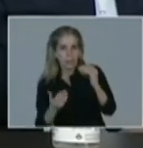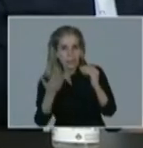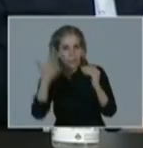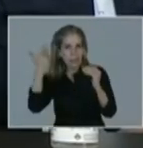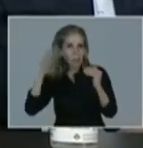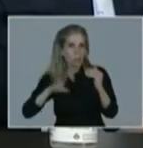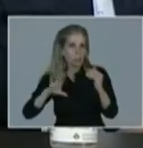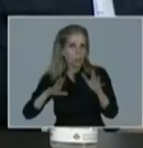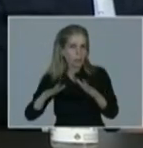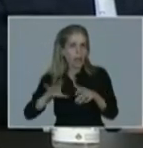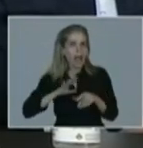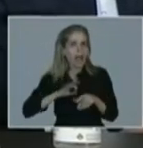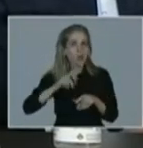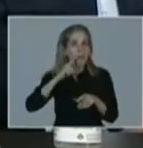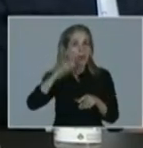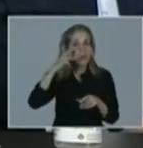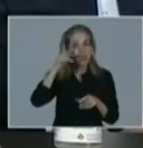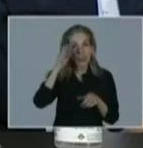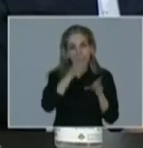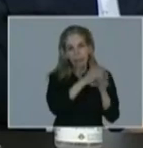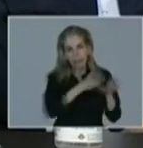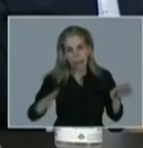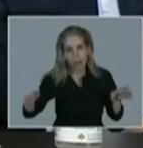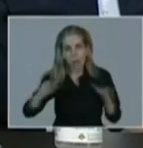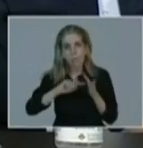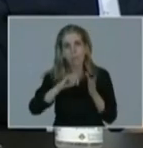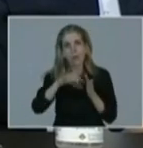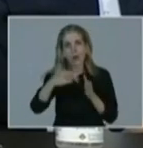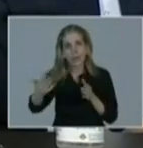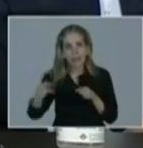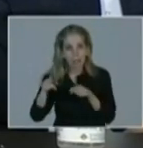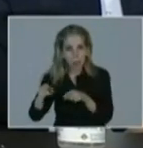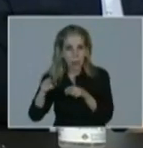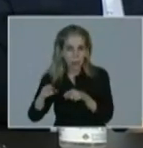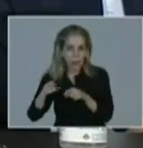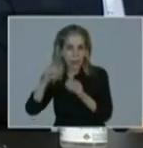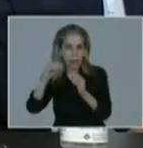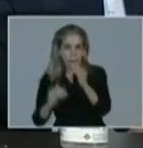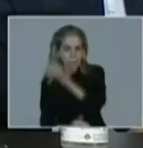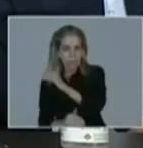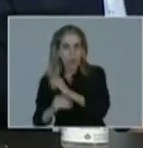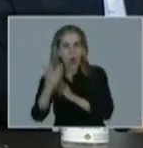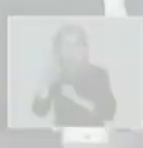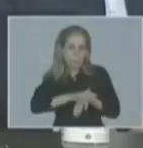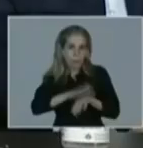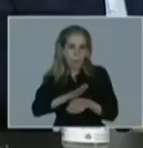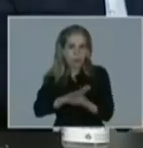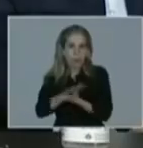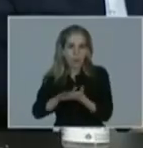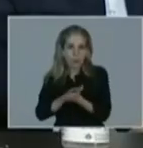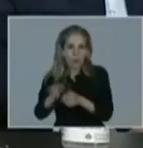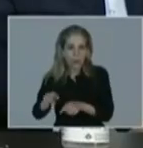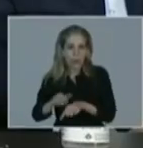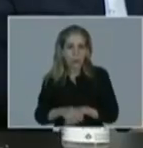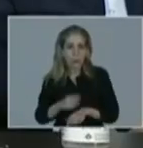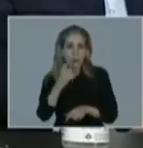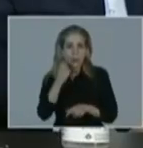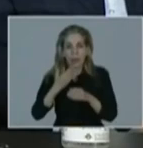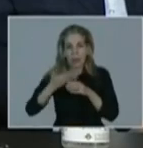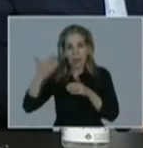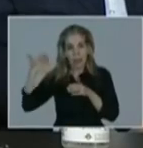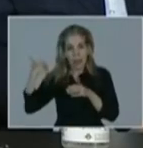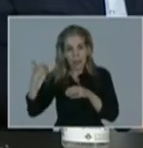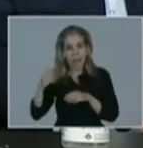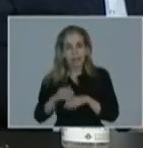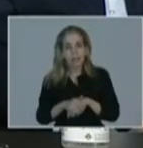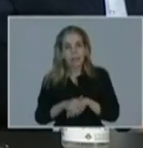tensión, no lo merecen vivir así los argentinos. Pandemia, ya no se habla de la pandemia. ¿Ustedes recuerdan que todos los viernes mostraba